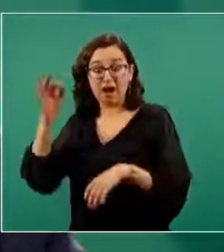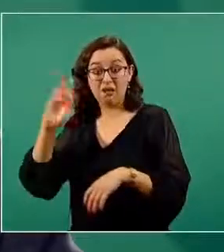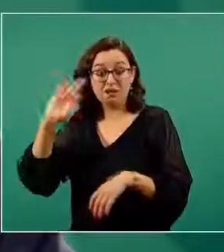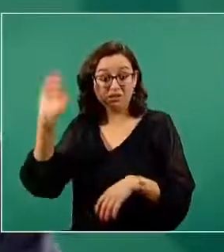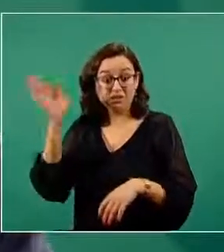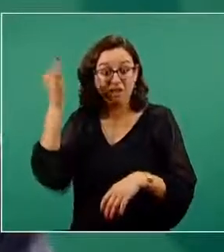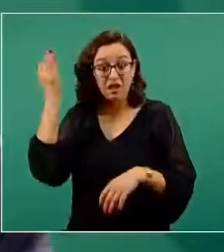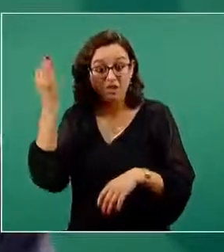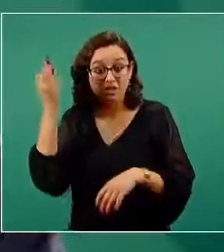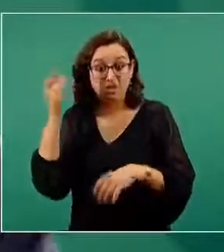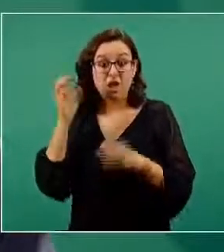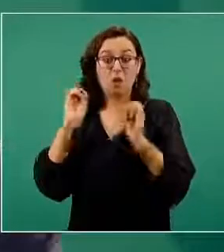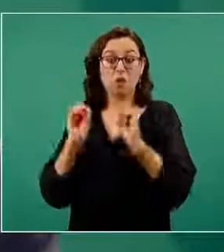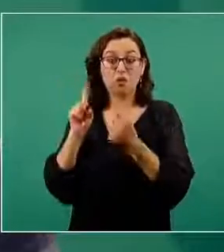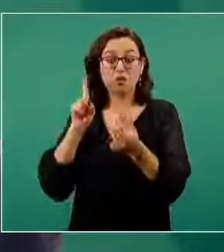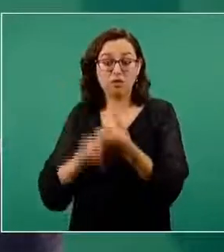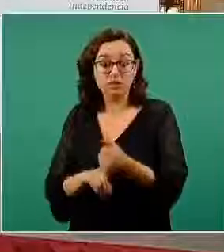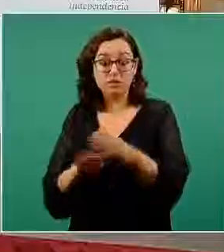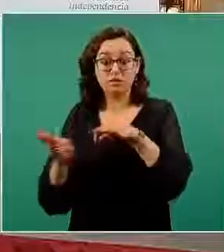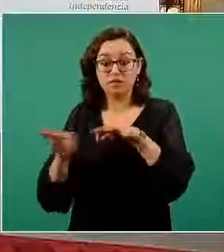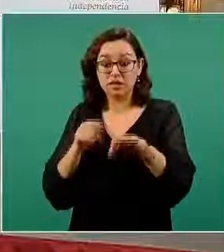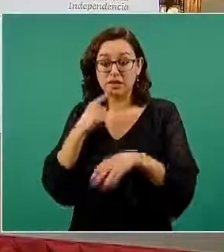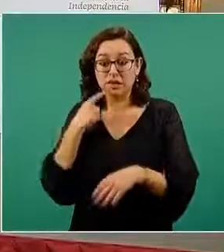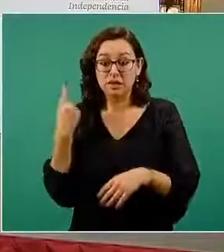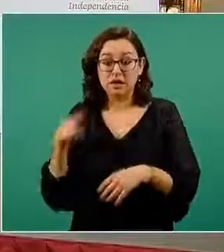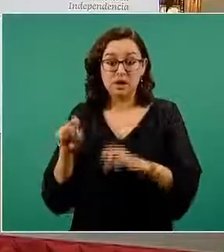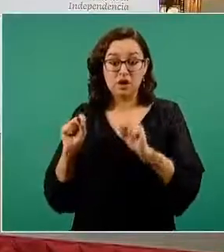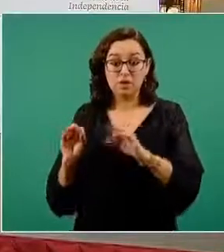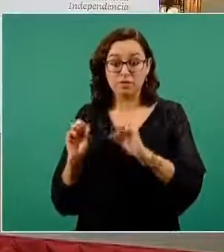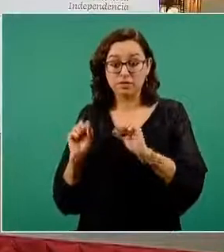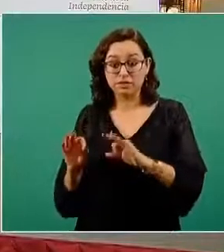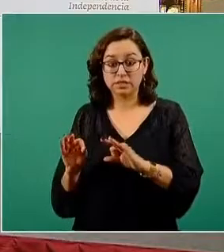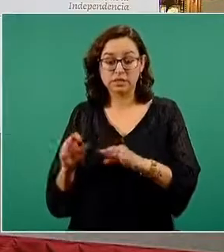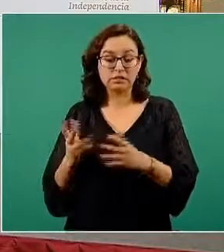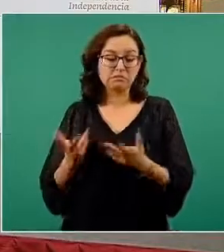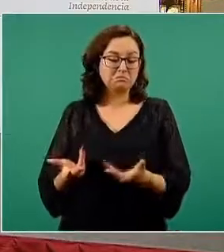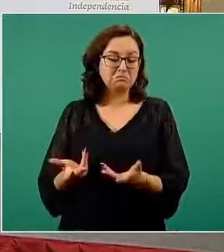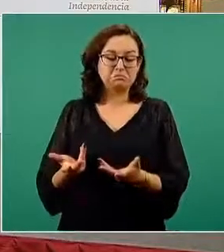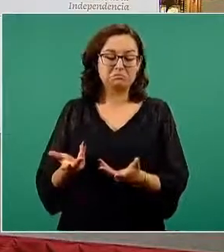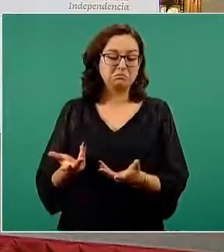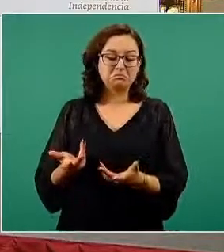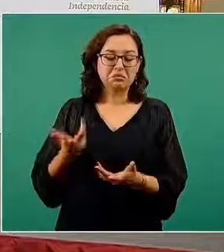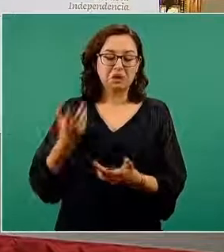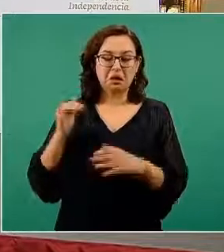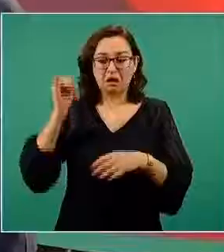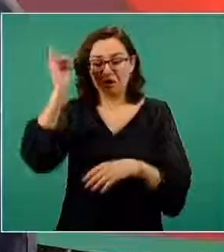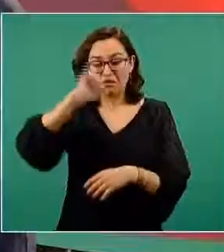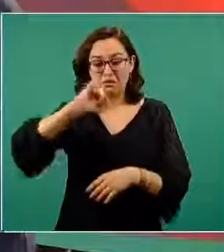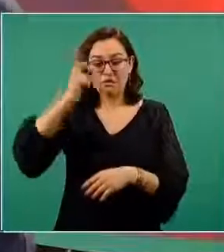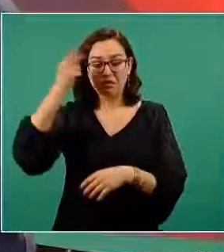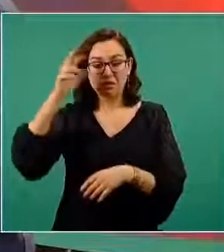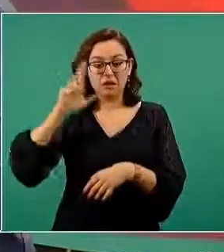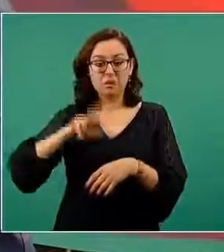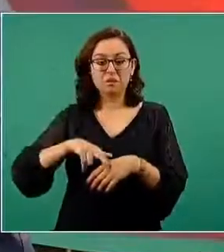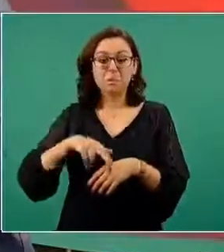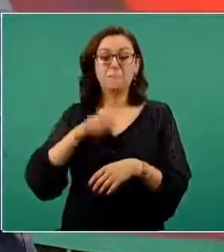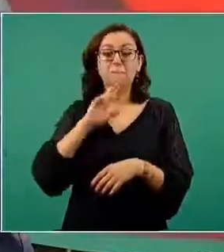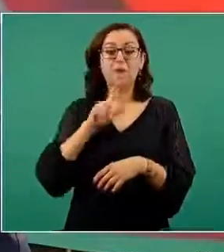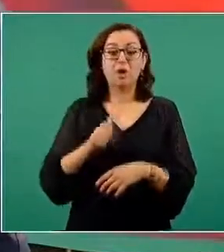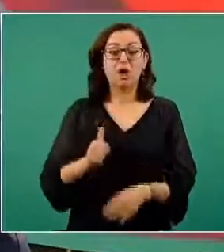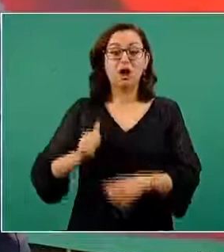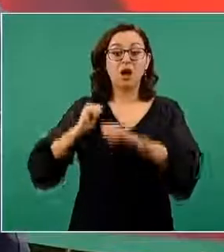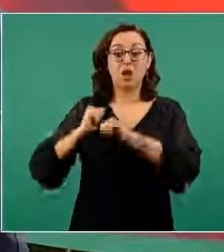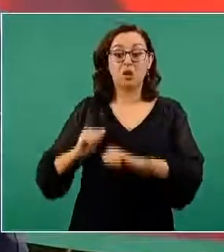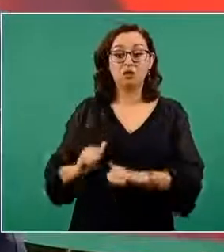por la vía laboral o quejándose en su oficina, con el jefe de su oficina, con la directora de su oficina. Esto es un asunto de